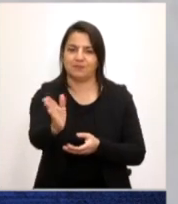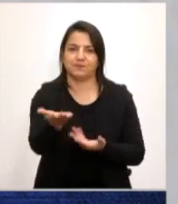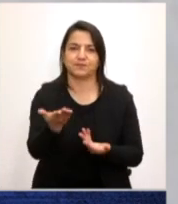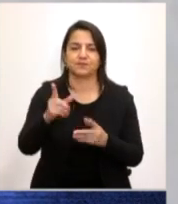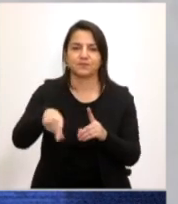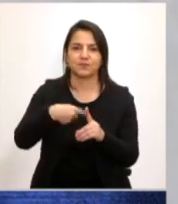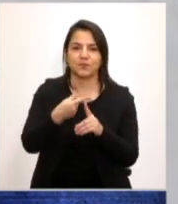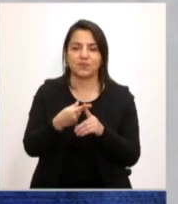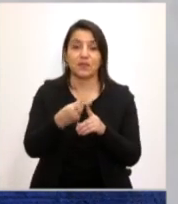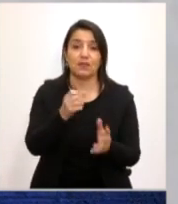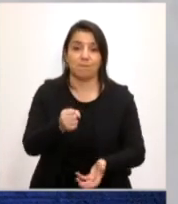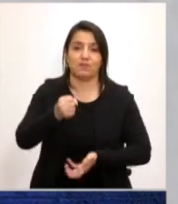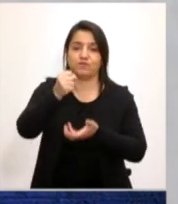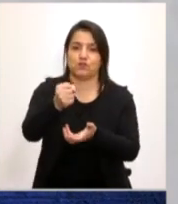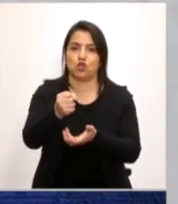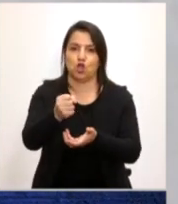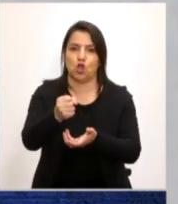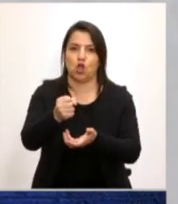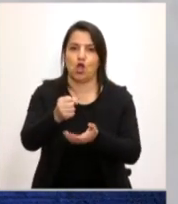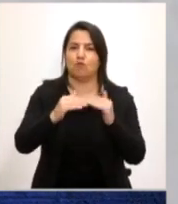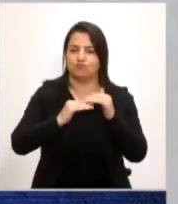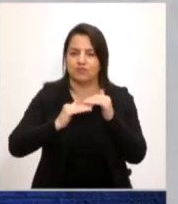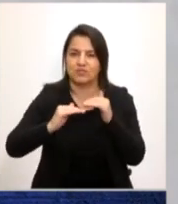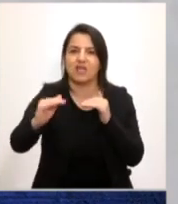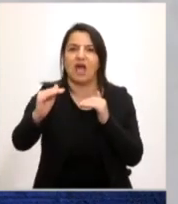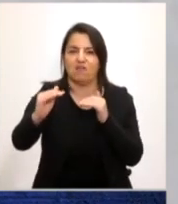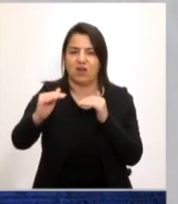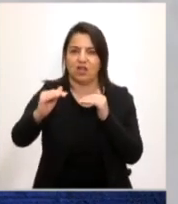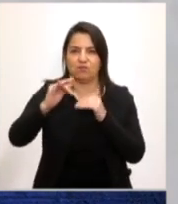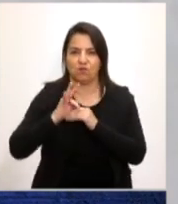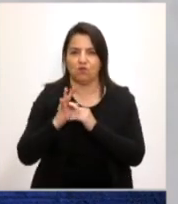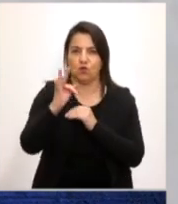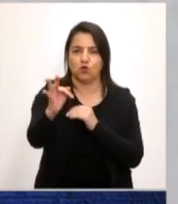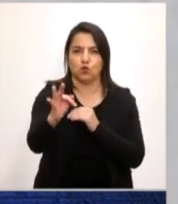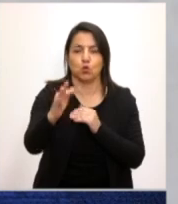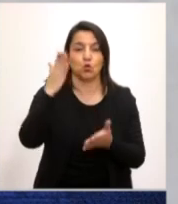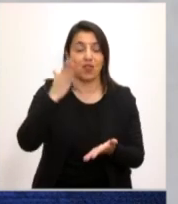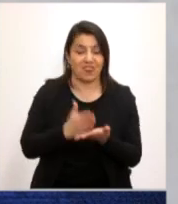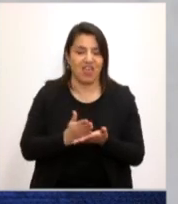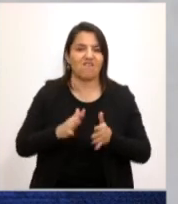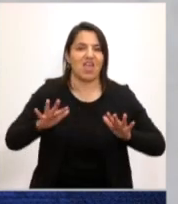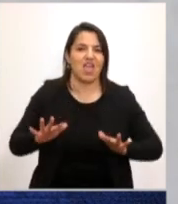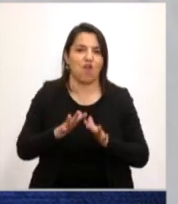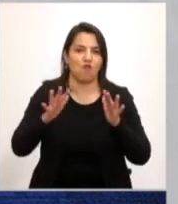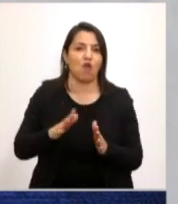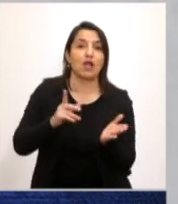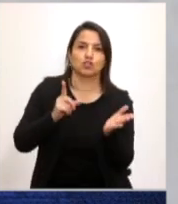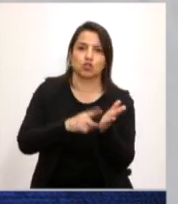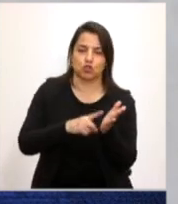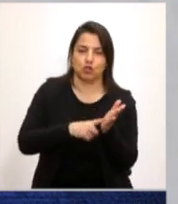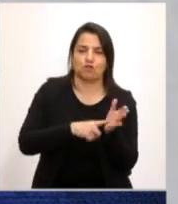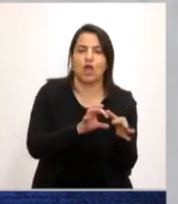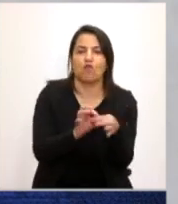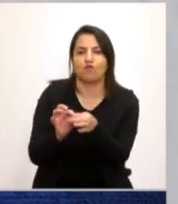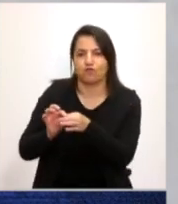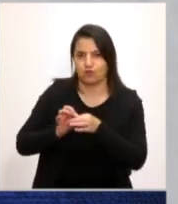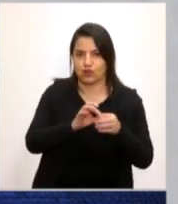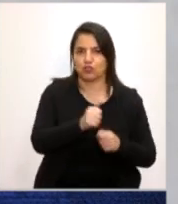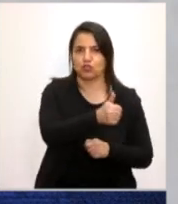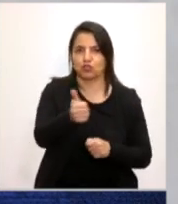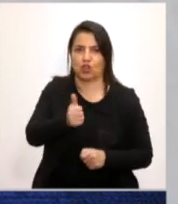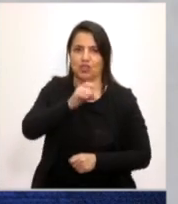además un financiamiento estable en el largo plazo, que debe provenir del esfuerzo tributario conjunto de todo el